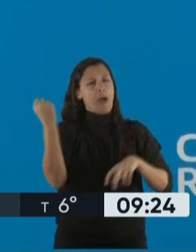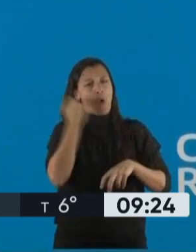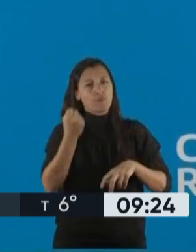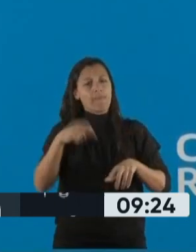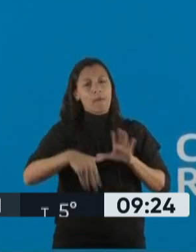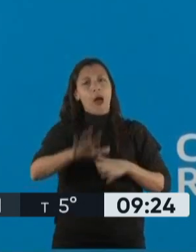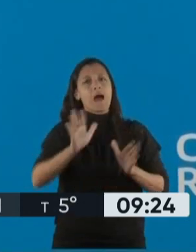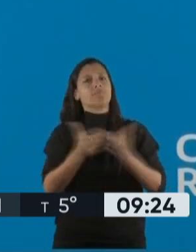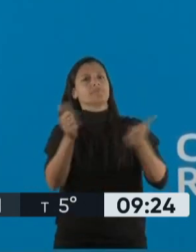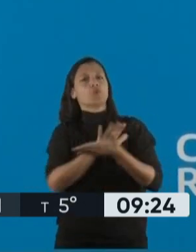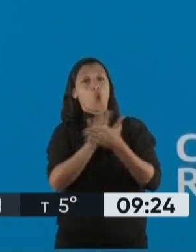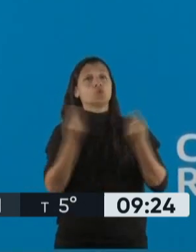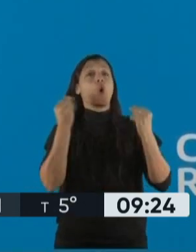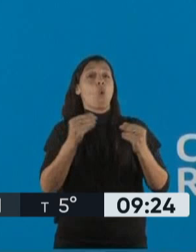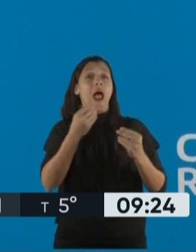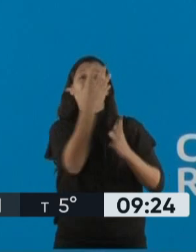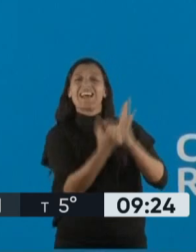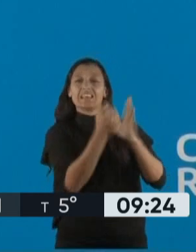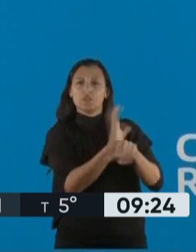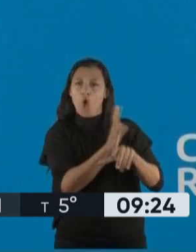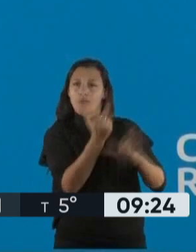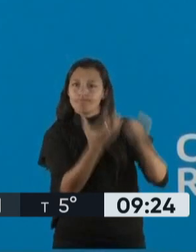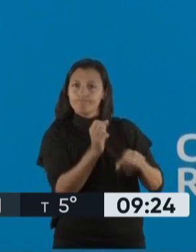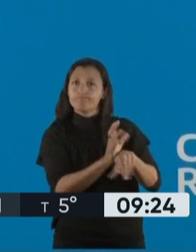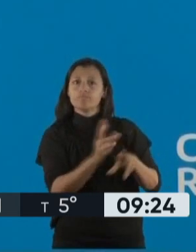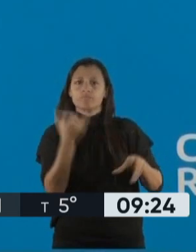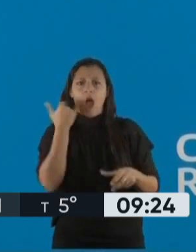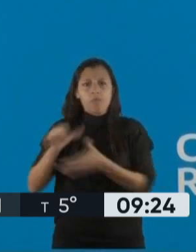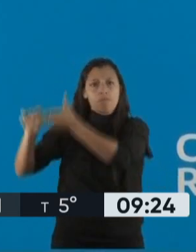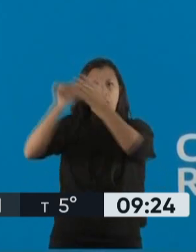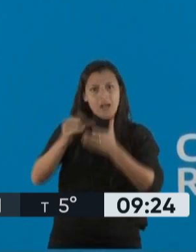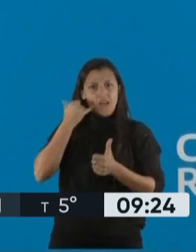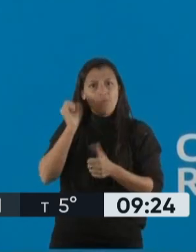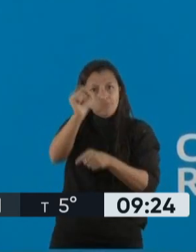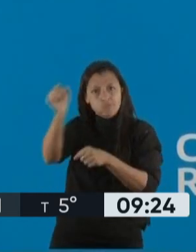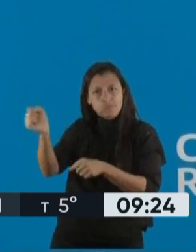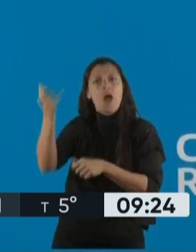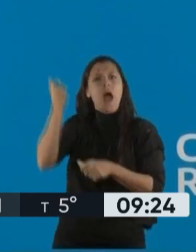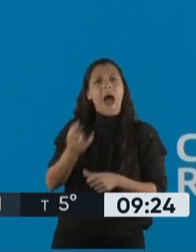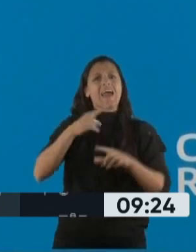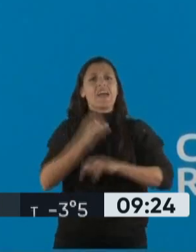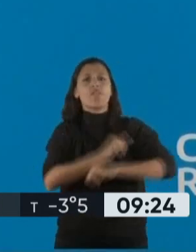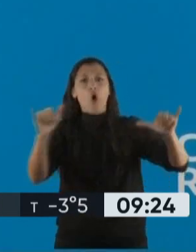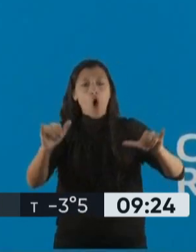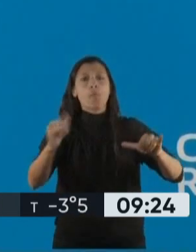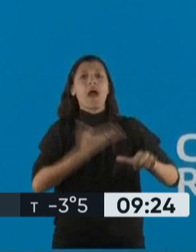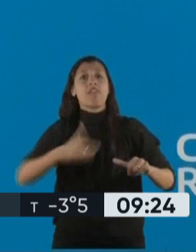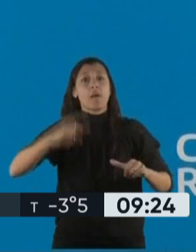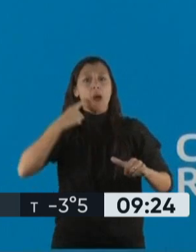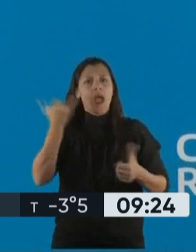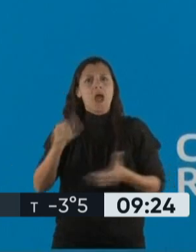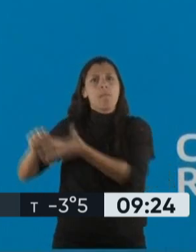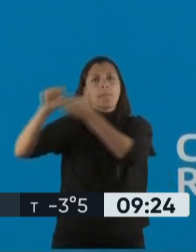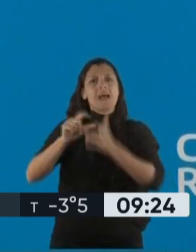más rápidamente son las retenciones y se está llevando adelante en muchísimos países. Hay un informe del Fondo Monetario Internacional indicando en todos los países que se vienen